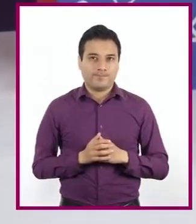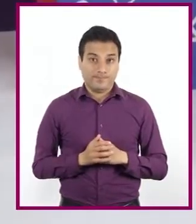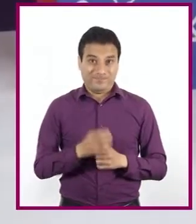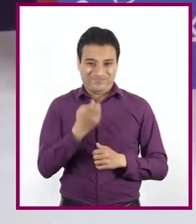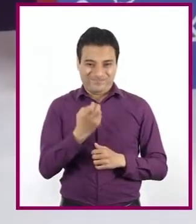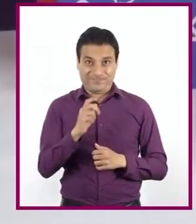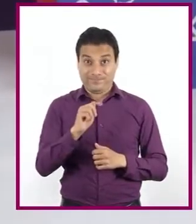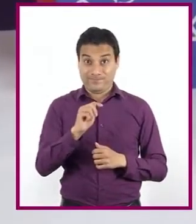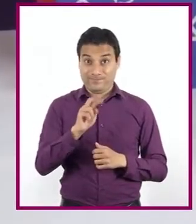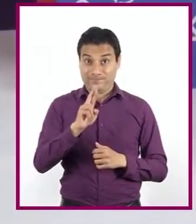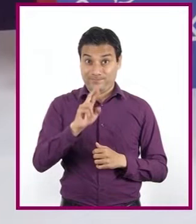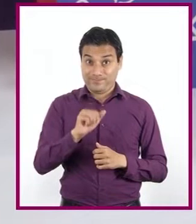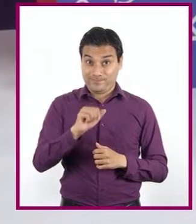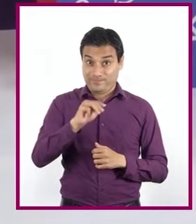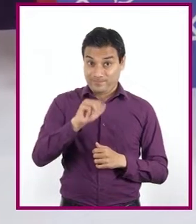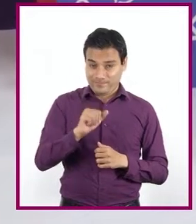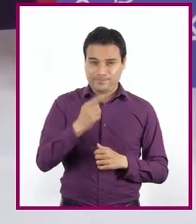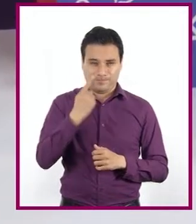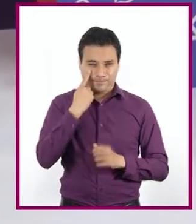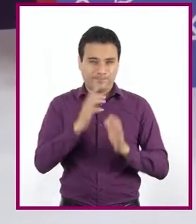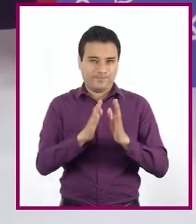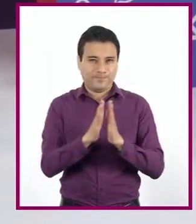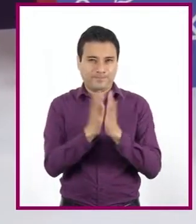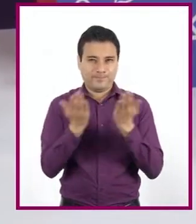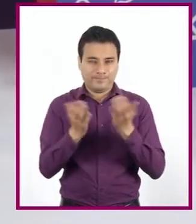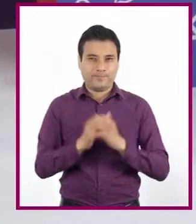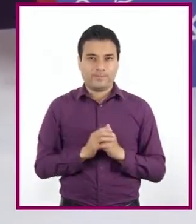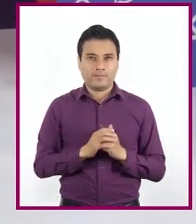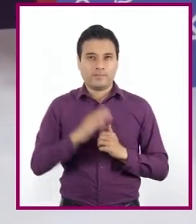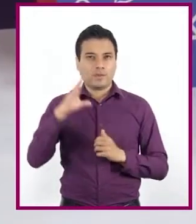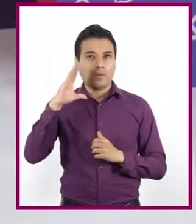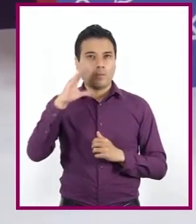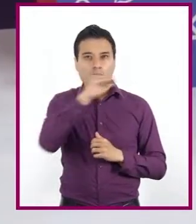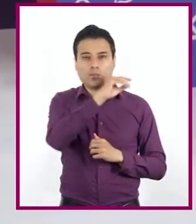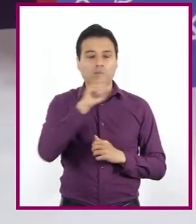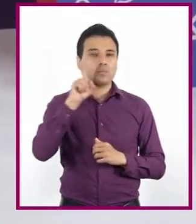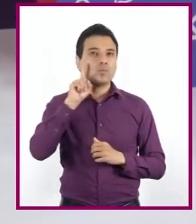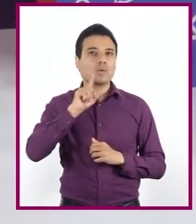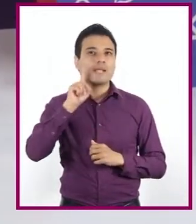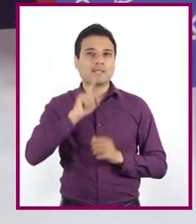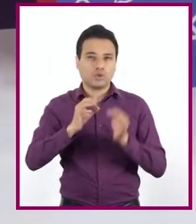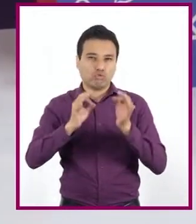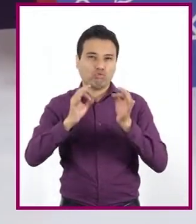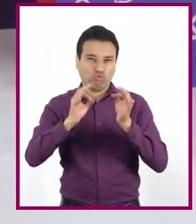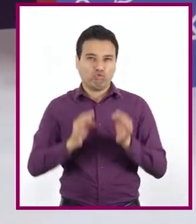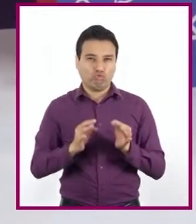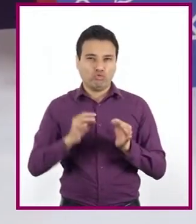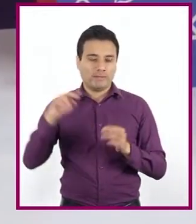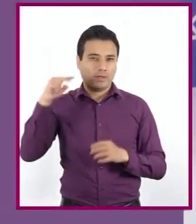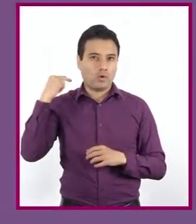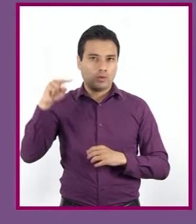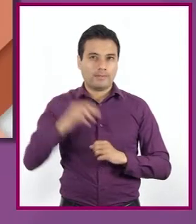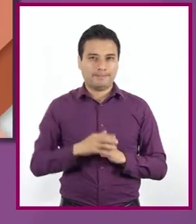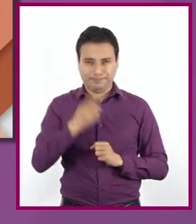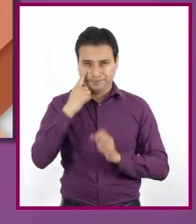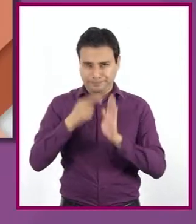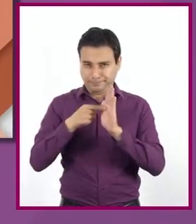trama, revisaremos el texto La mulata de Córdoba. Acompáñenos a escuchar y ver lo siguiente.